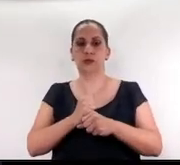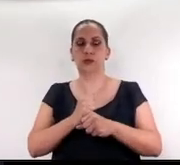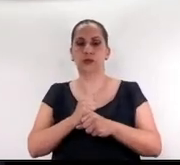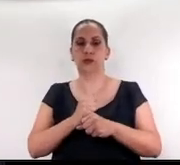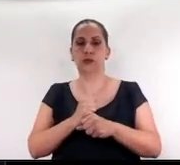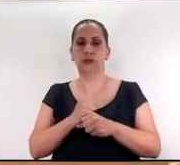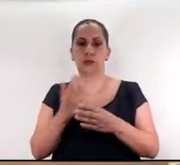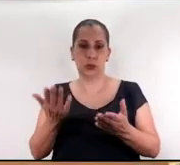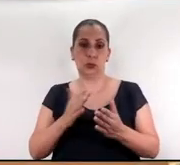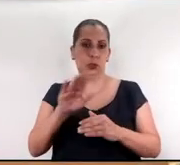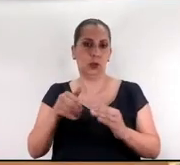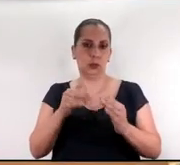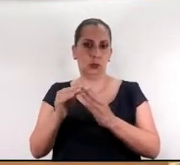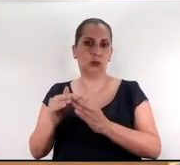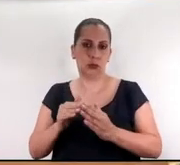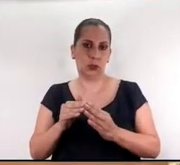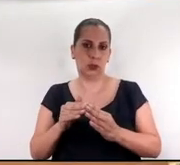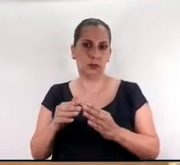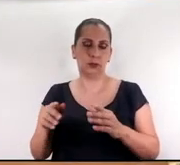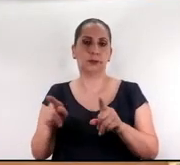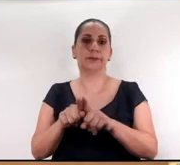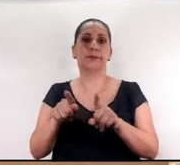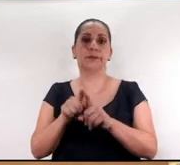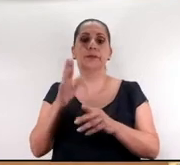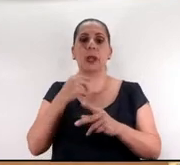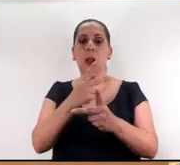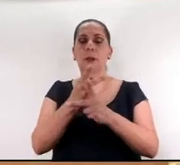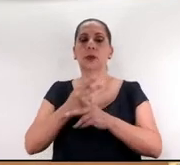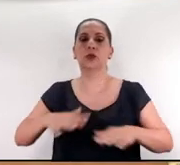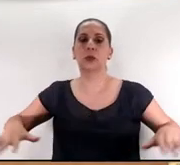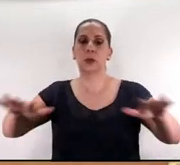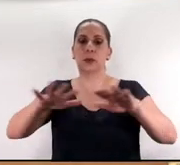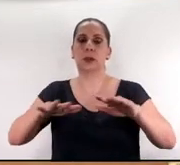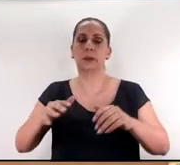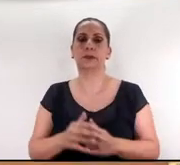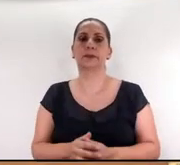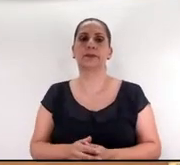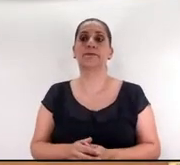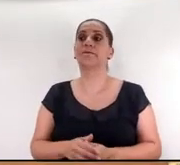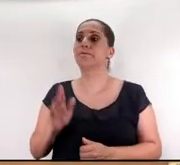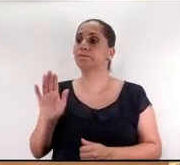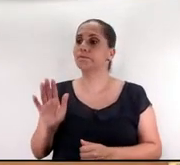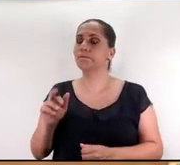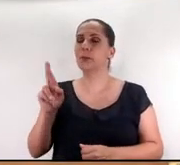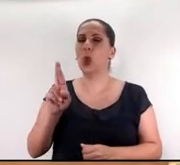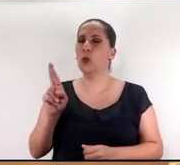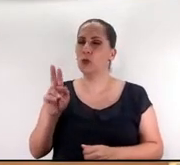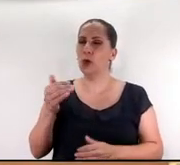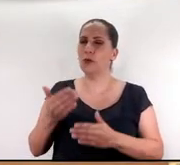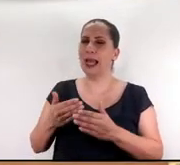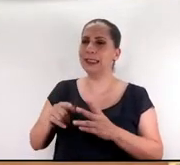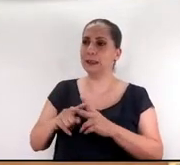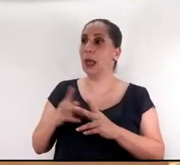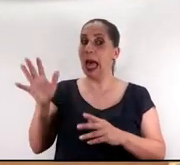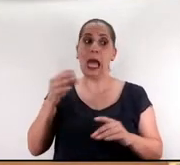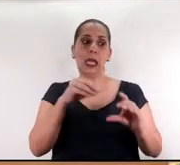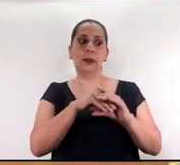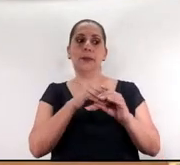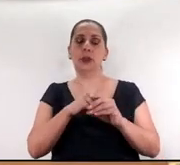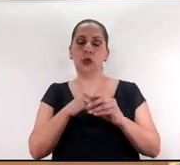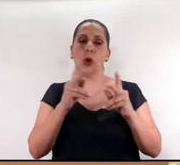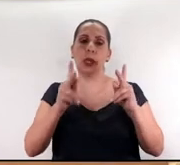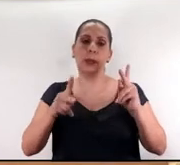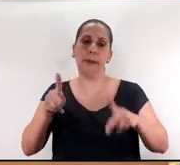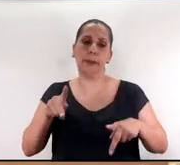la seguridad de los ciudadanos y también la protección del medio ambiente. Don Rolfo, antes de entrarnos en el tema de la inversión en capital